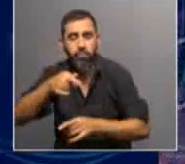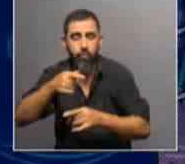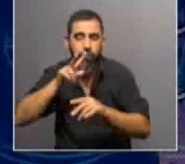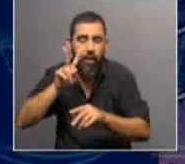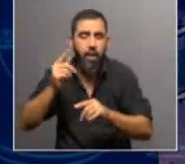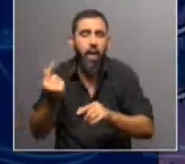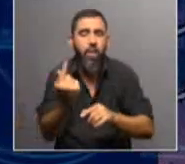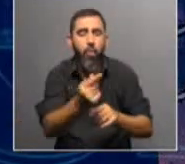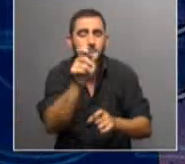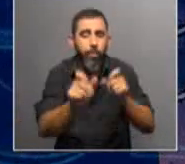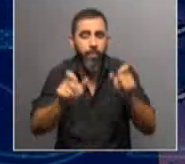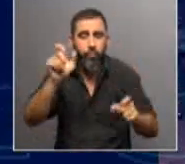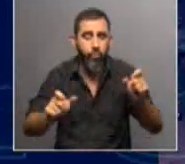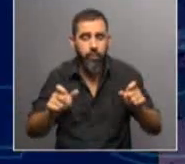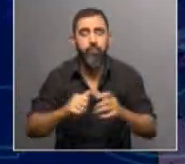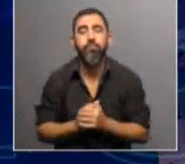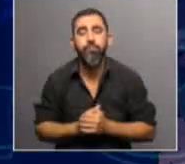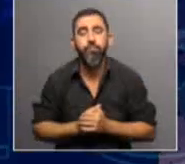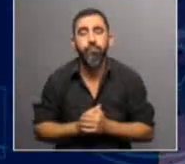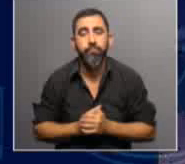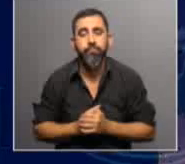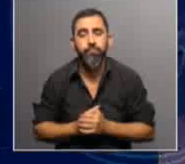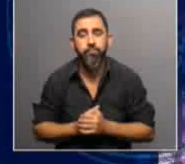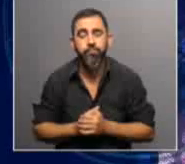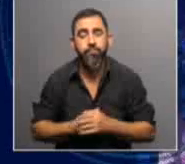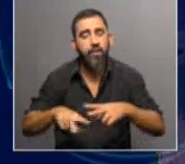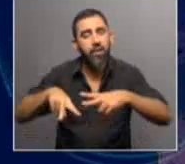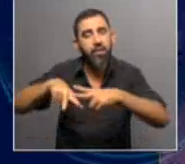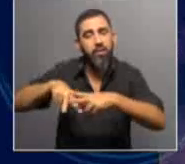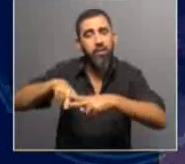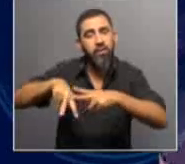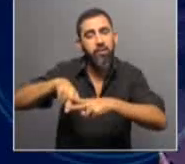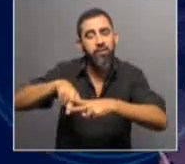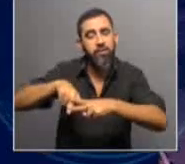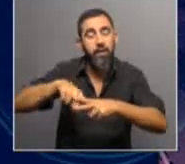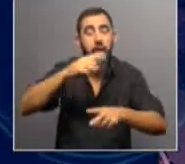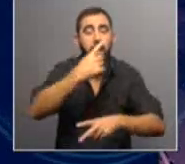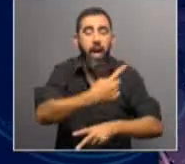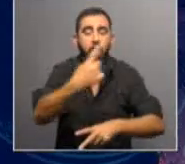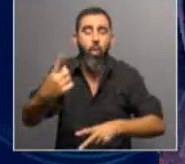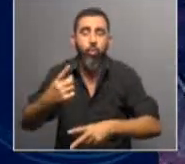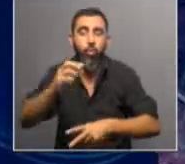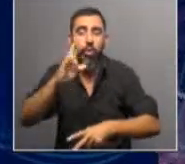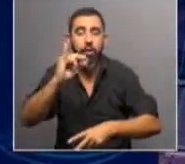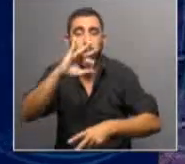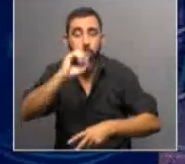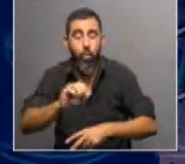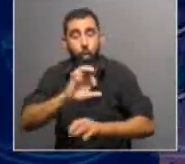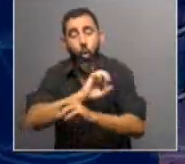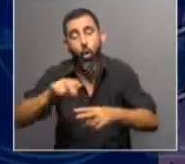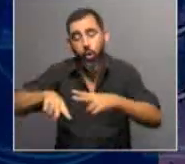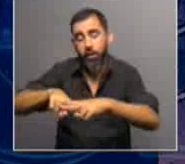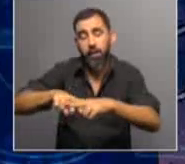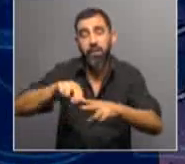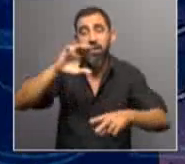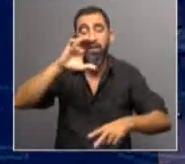el ritmo de cada persona. Los hashtags son hashtag cada uno a su ritmo y hashtag Down5K, digo por